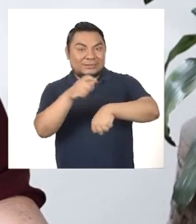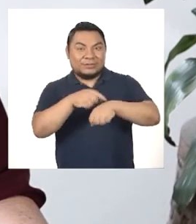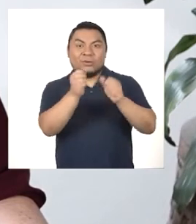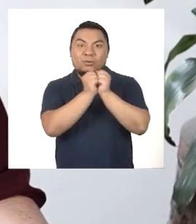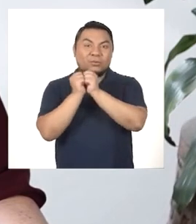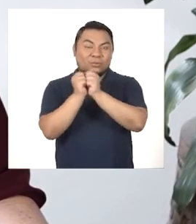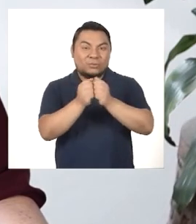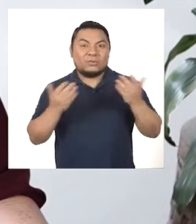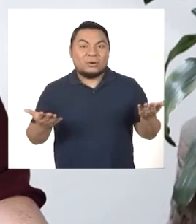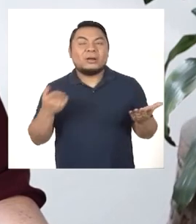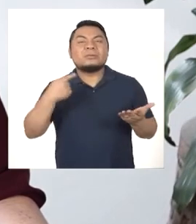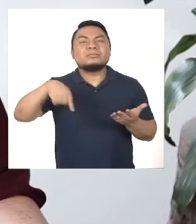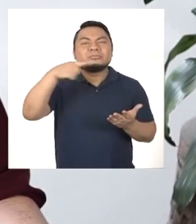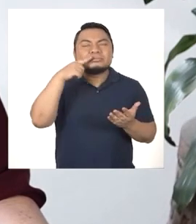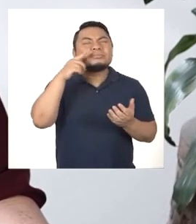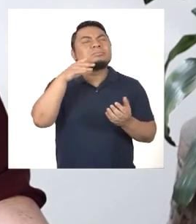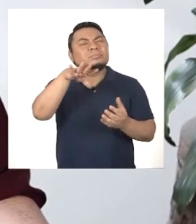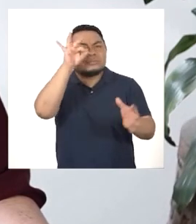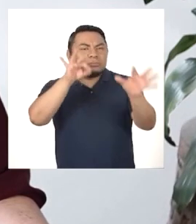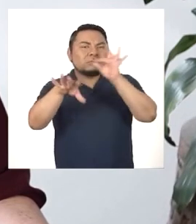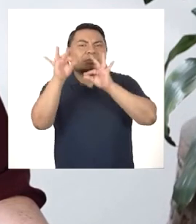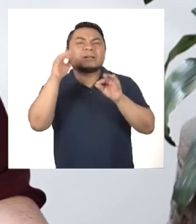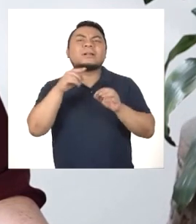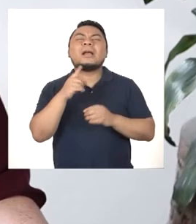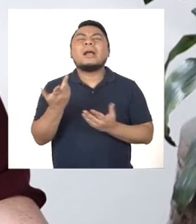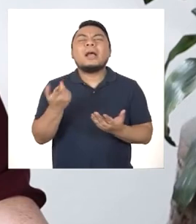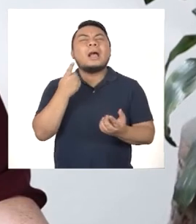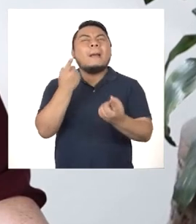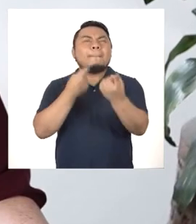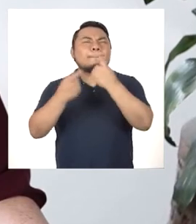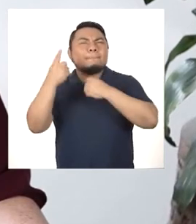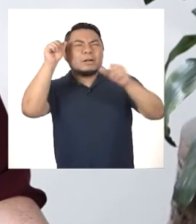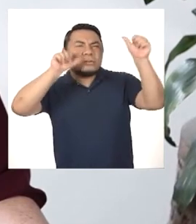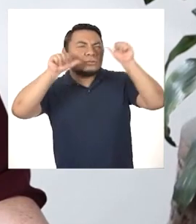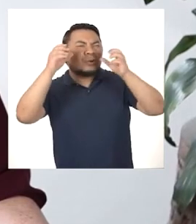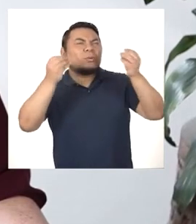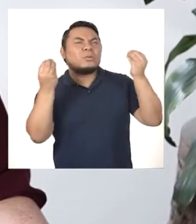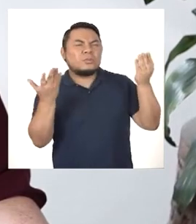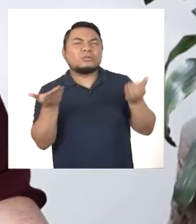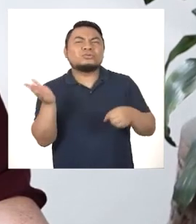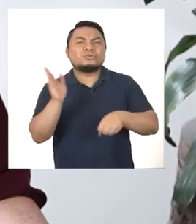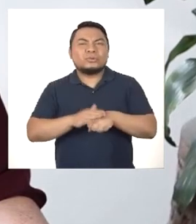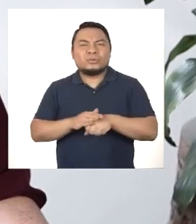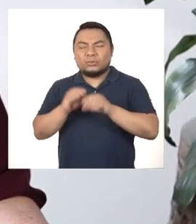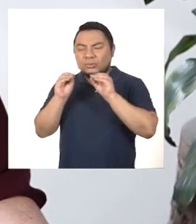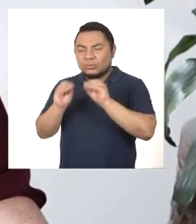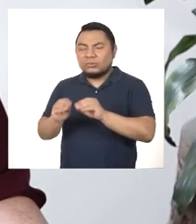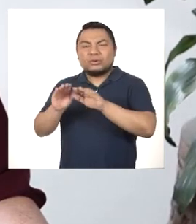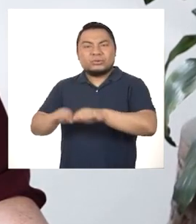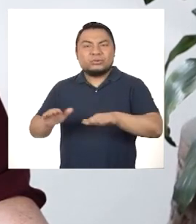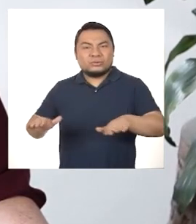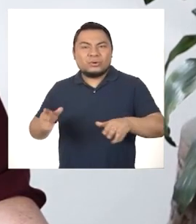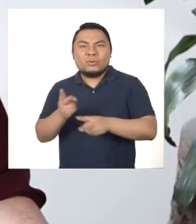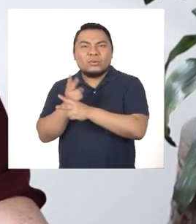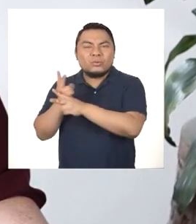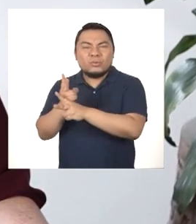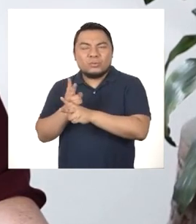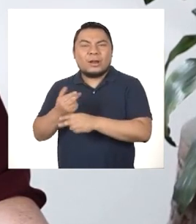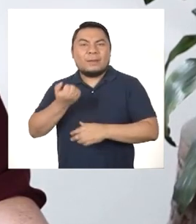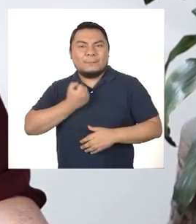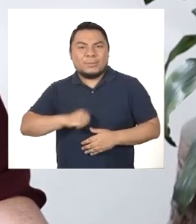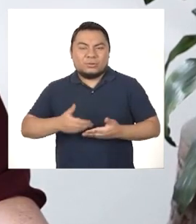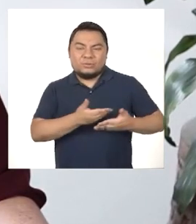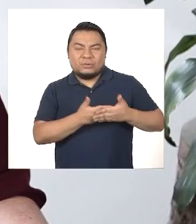para juntos ir encontrando respuestas a esas preguntas que nos hacemos sobre la crianza de nuestras y nuestros